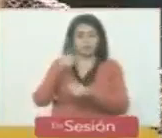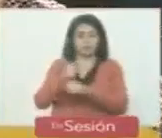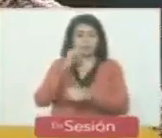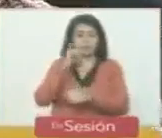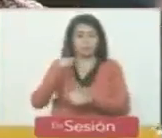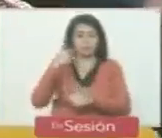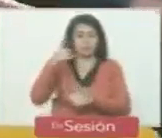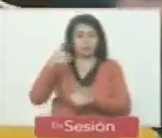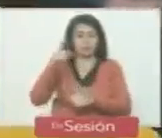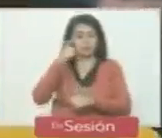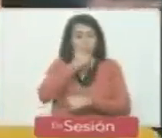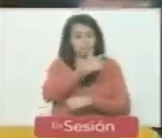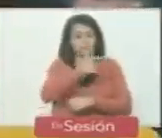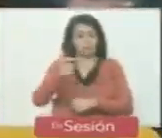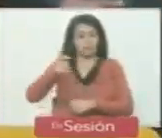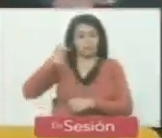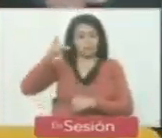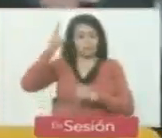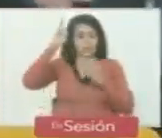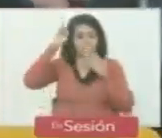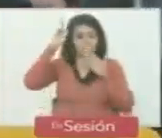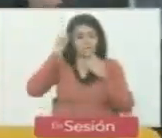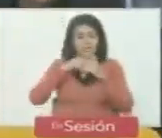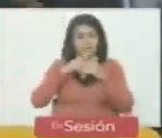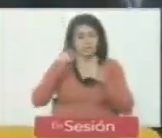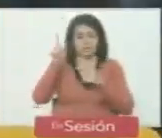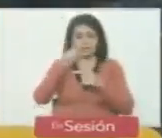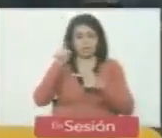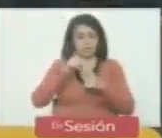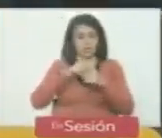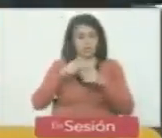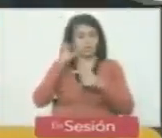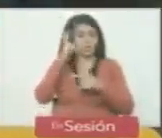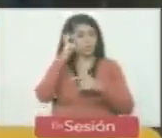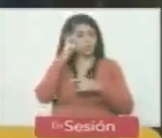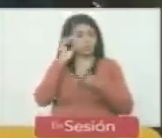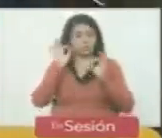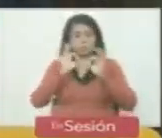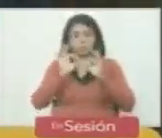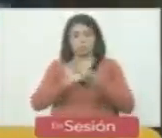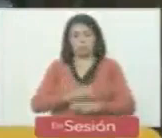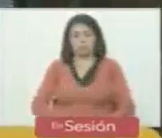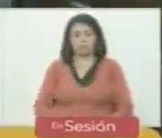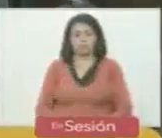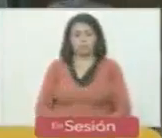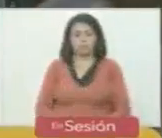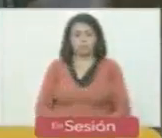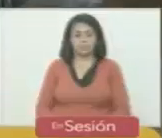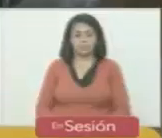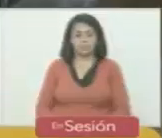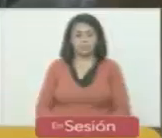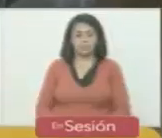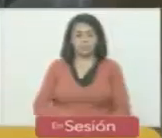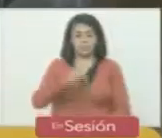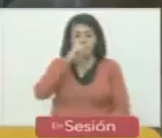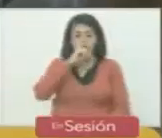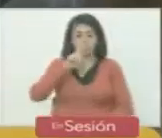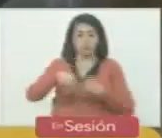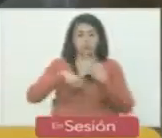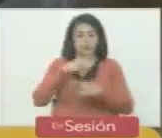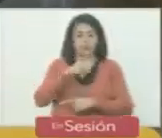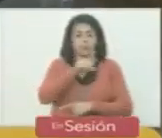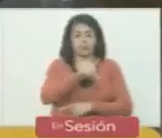los derechos de los pueblos indígenas, y tampoco fue escuchado. Al año siguiente,